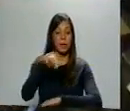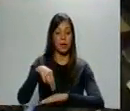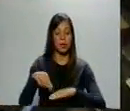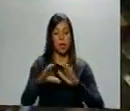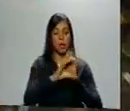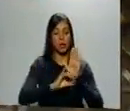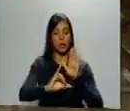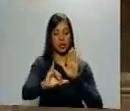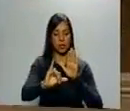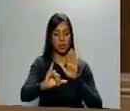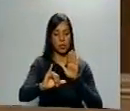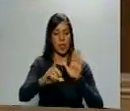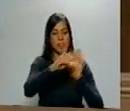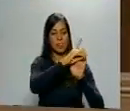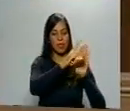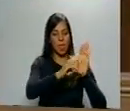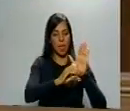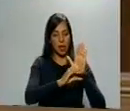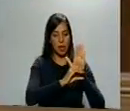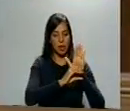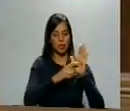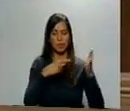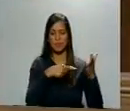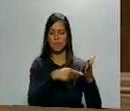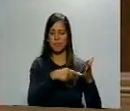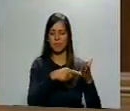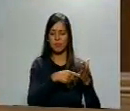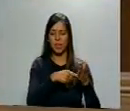Constituyente, decreto constituyente mediante el cual se